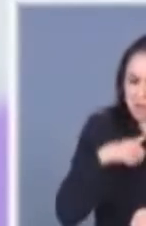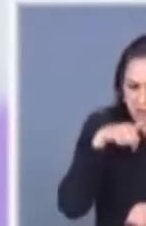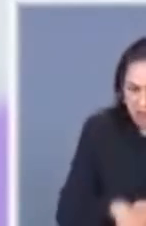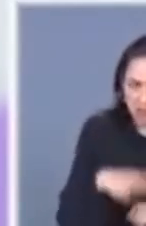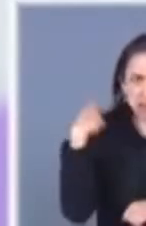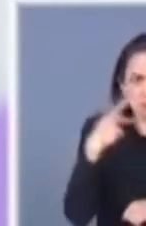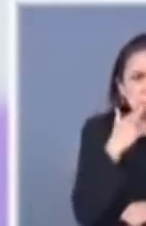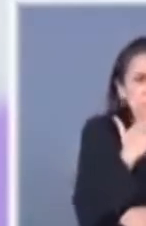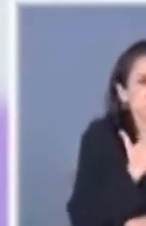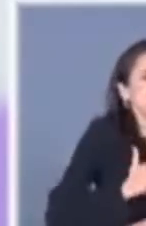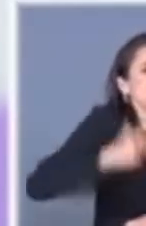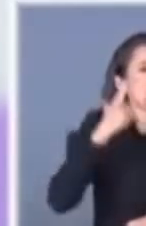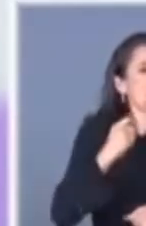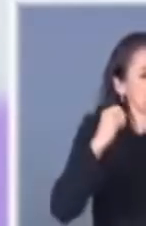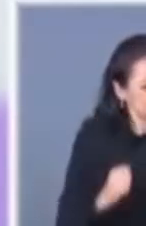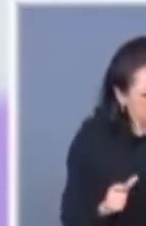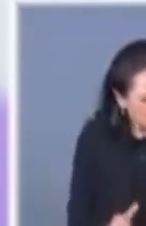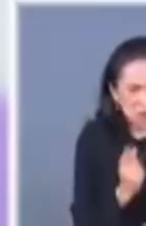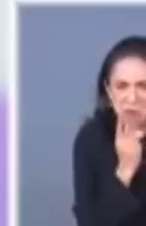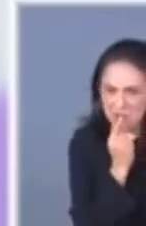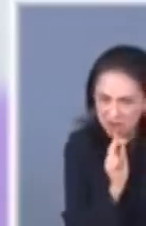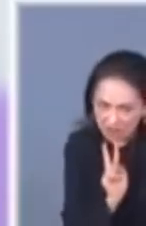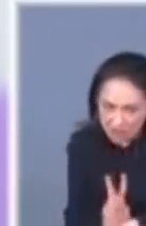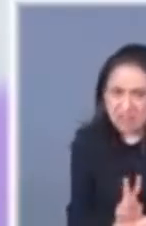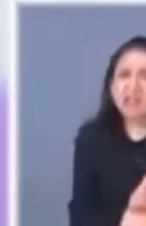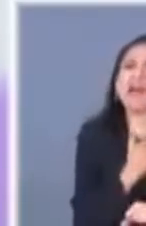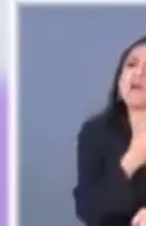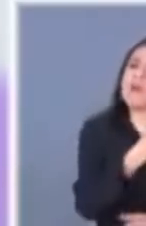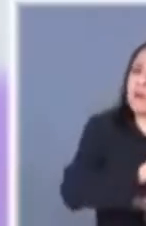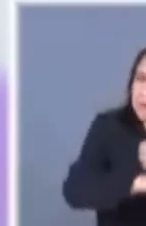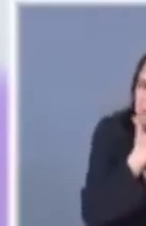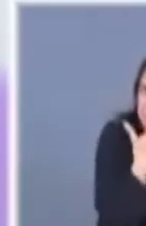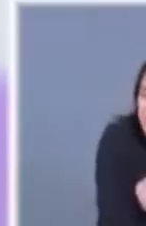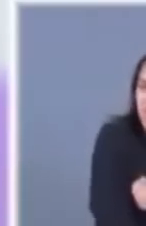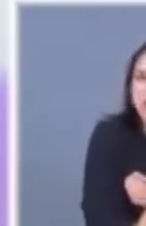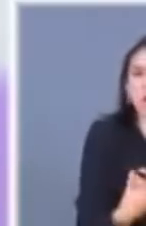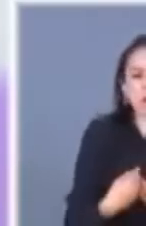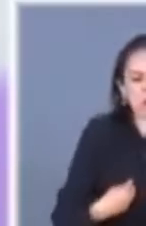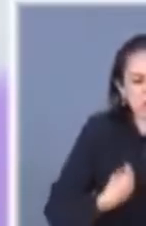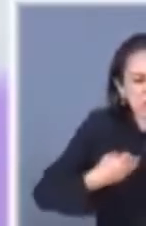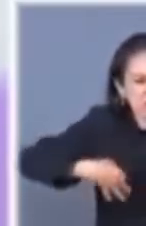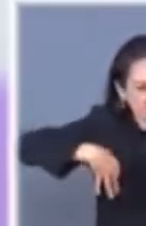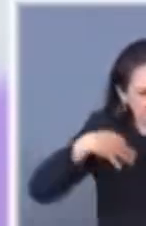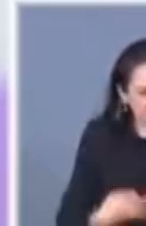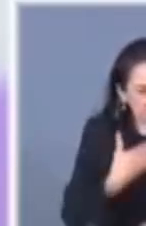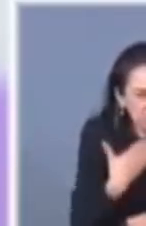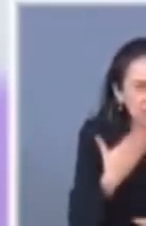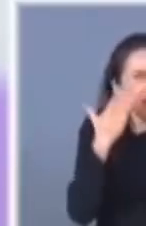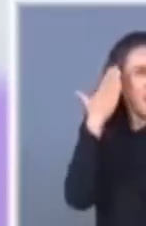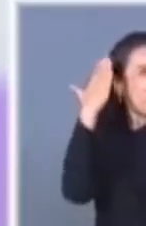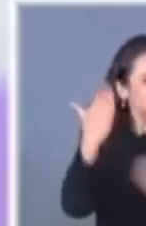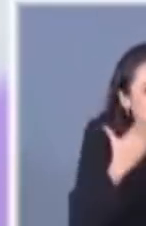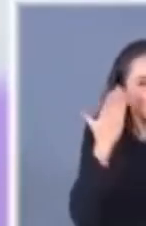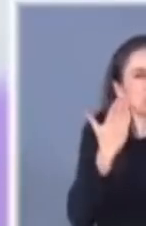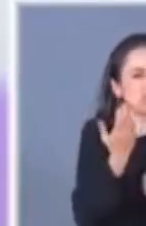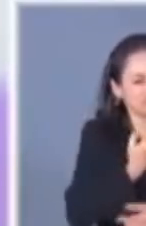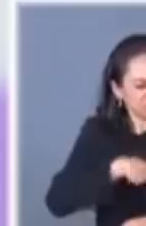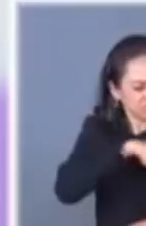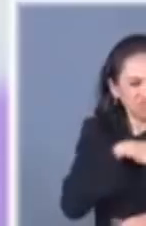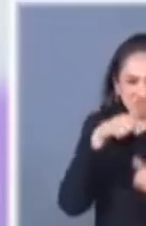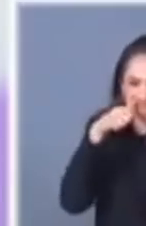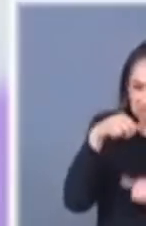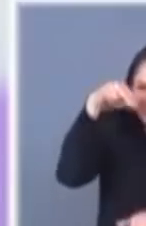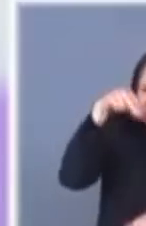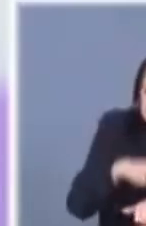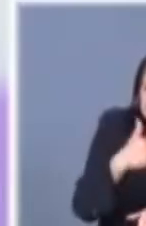seguridad, con mejor economía, con mayor vida digna, con estudios, con salud. Quiero decirles que